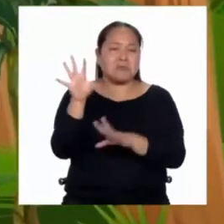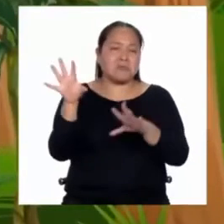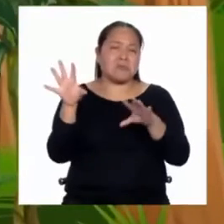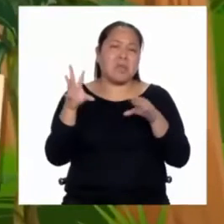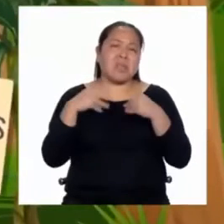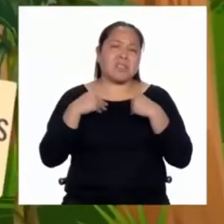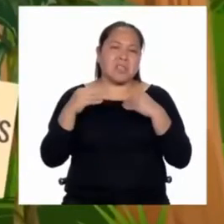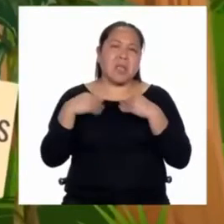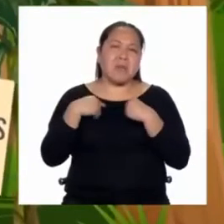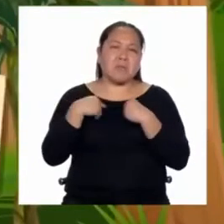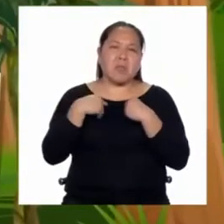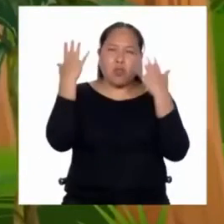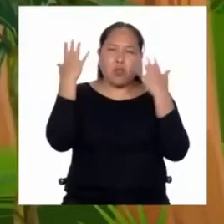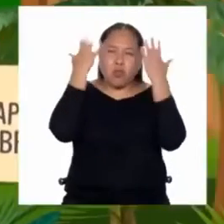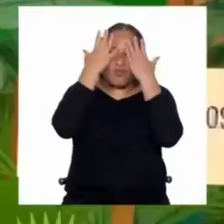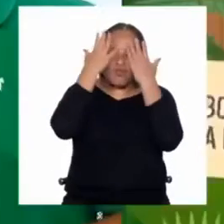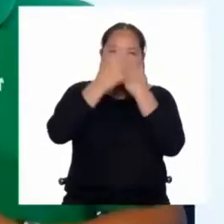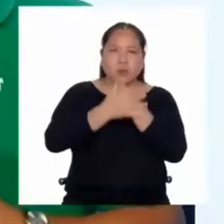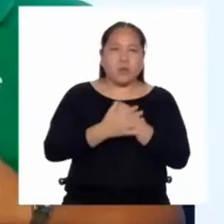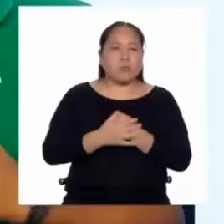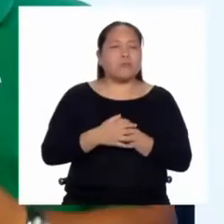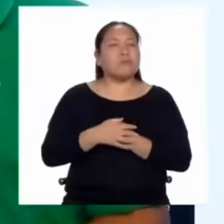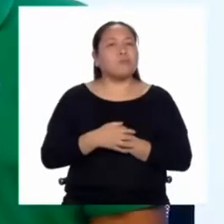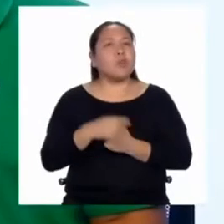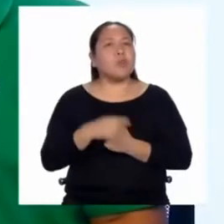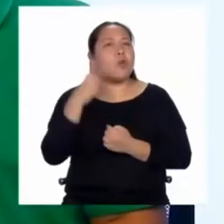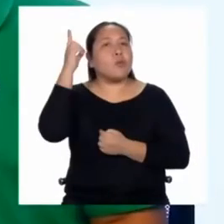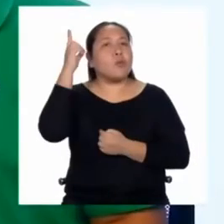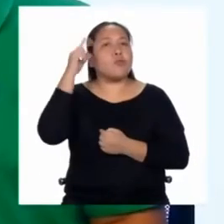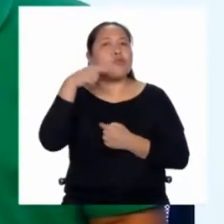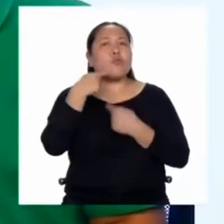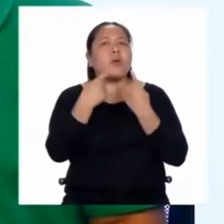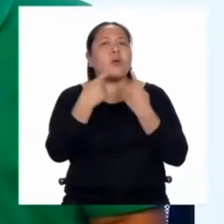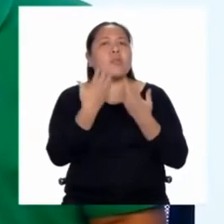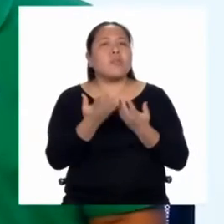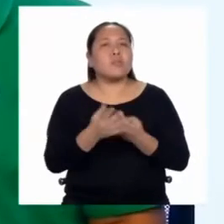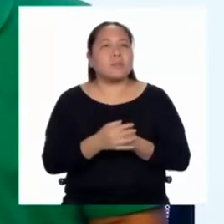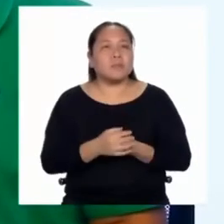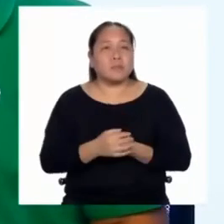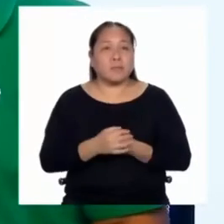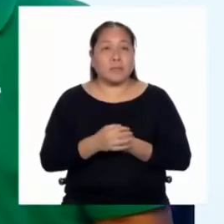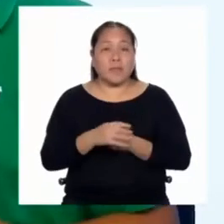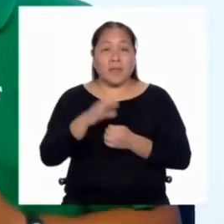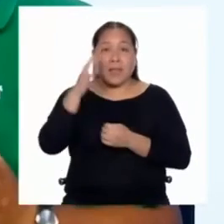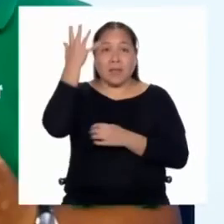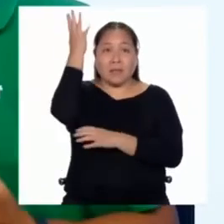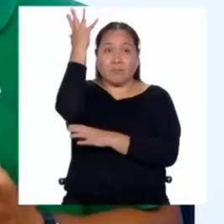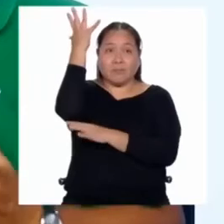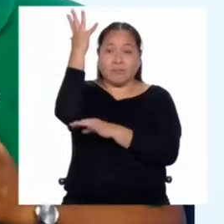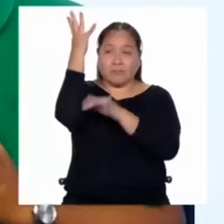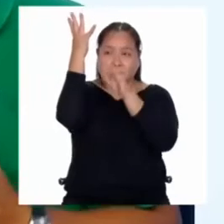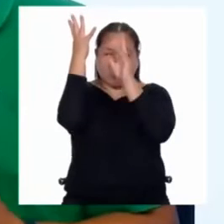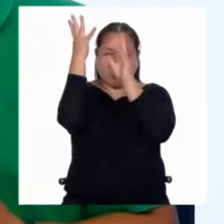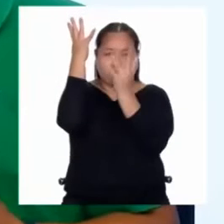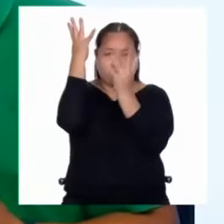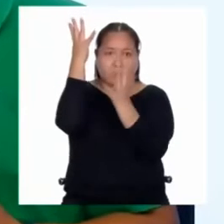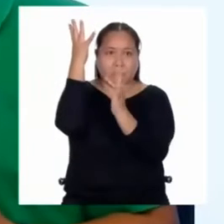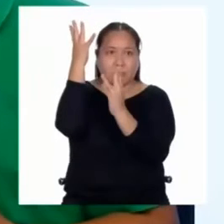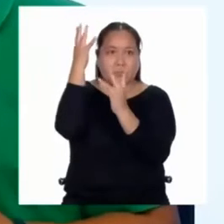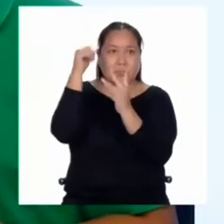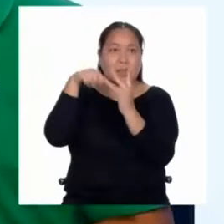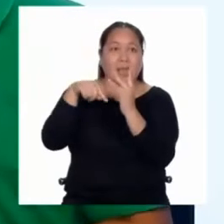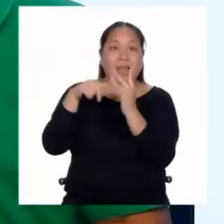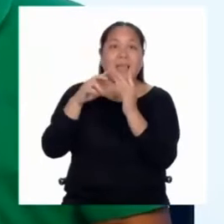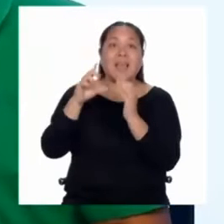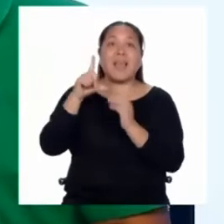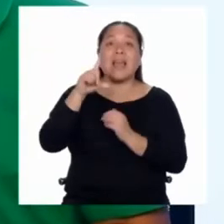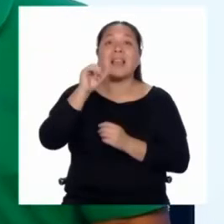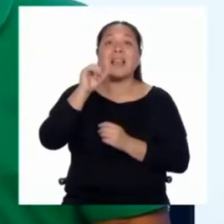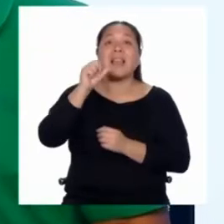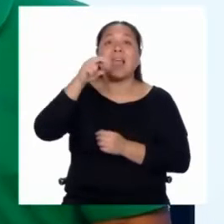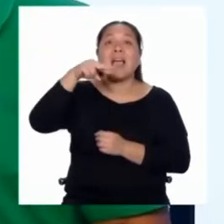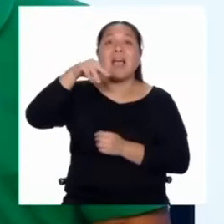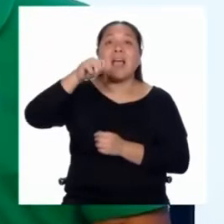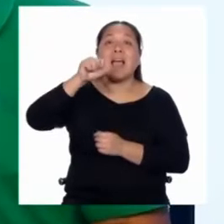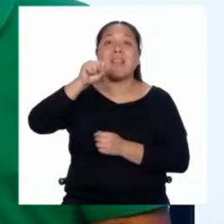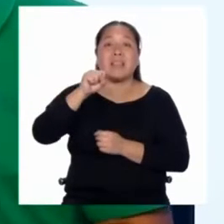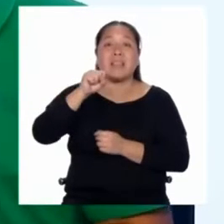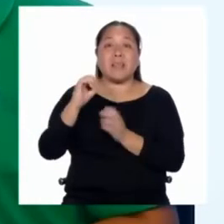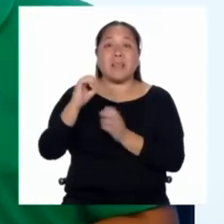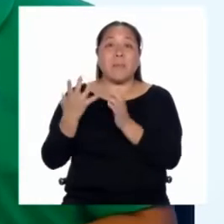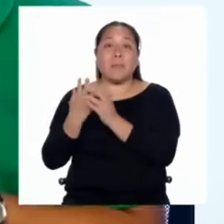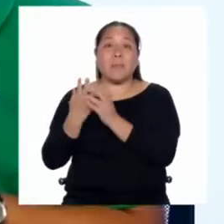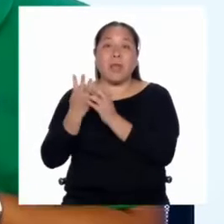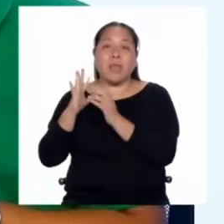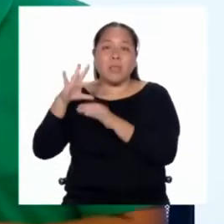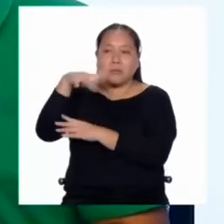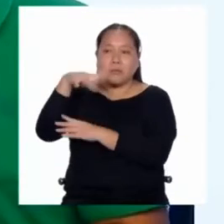Profesor, cuéntenos más. Entretejidas en las ramas de los árboles se encuentran las lianas, plantas trepadoras